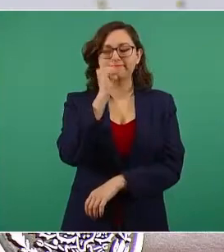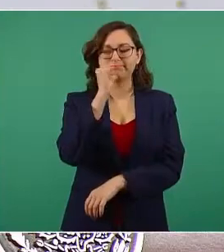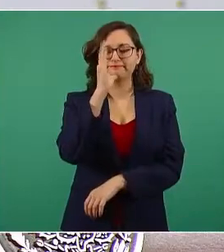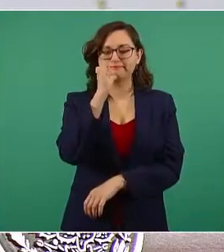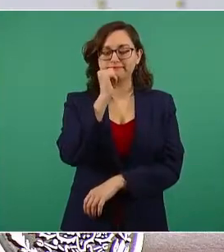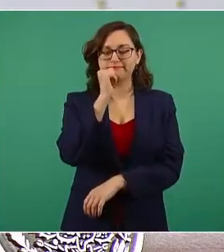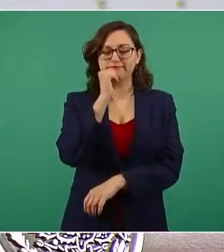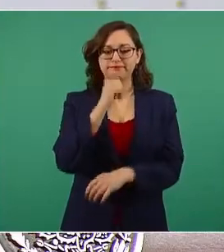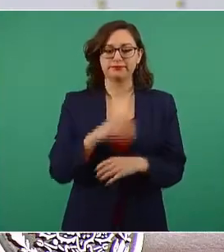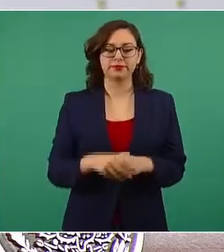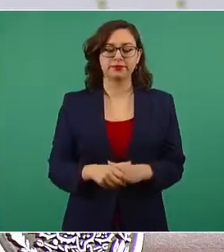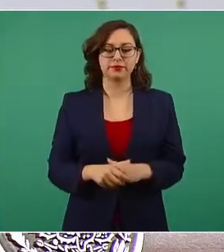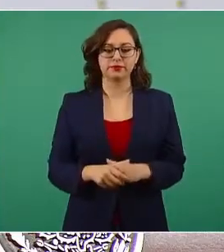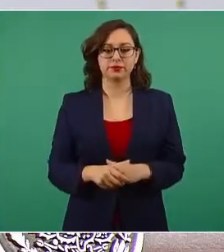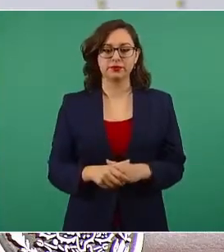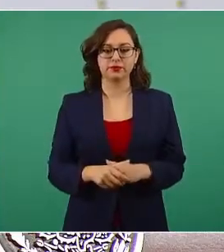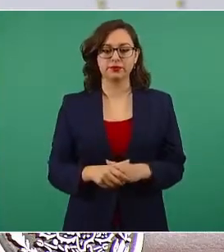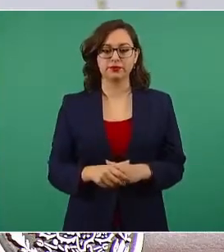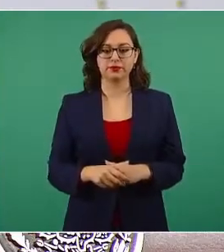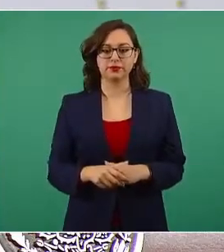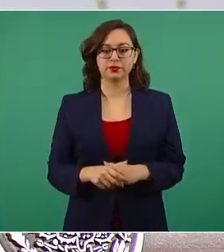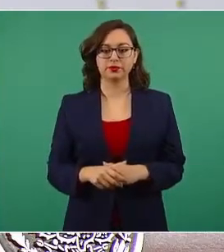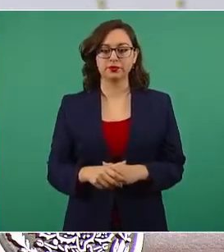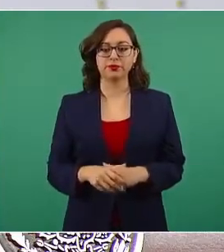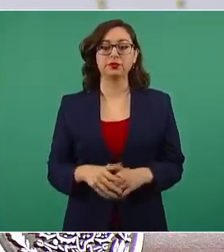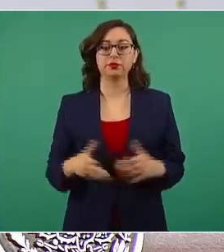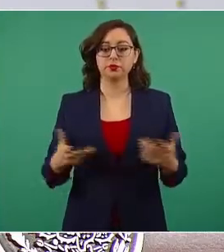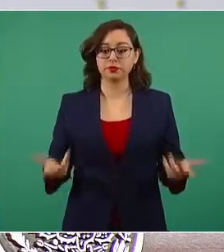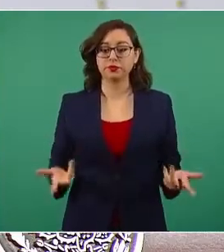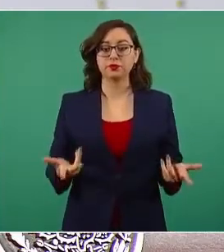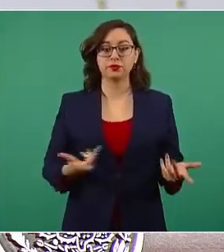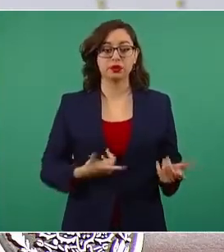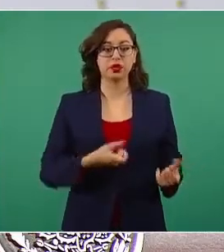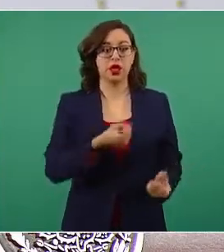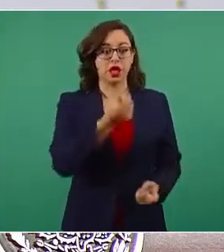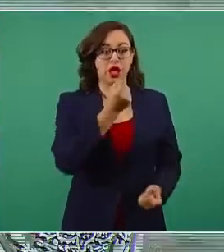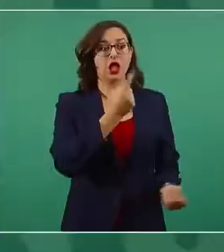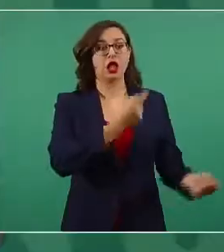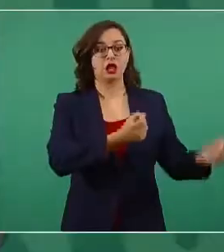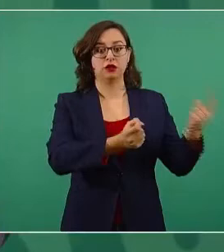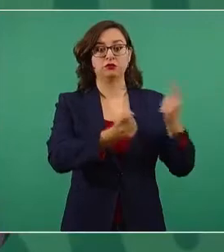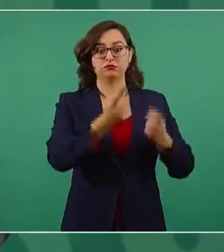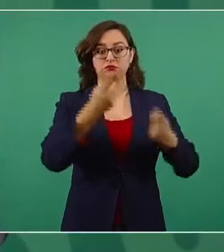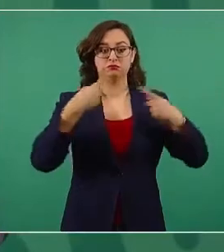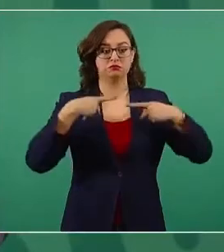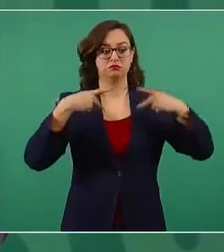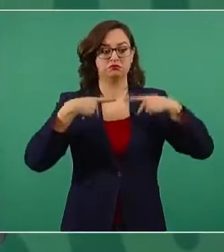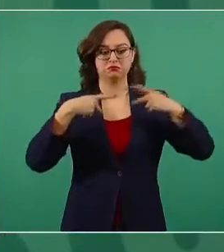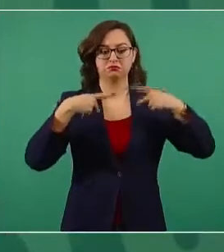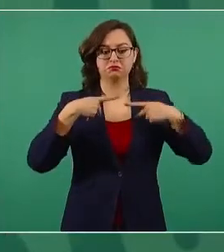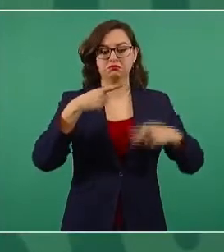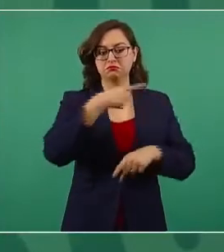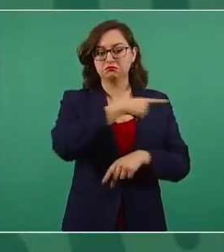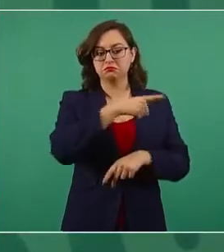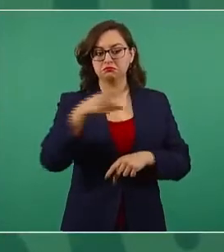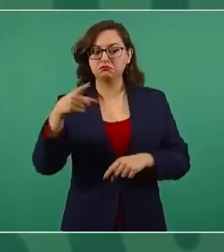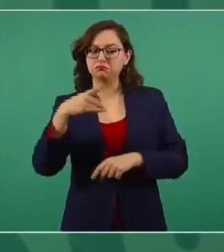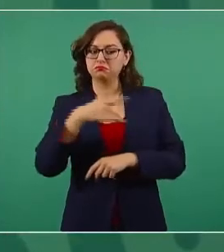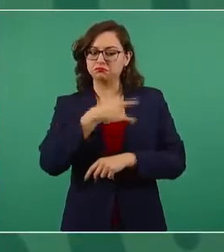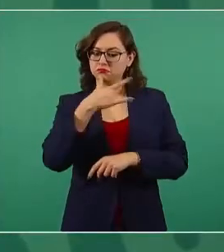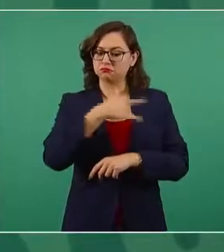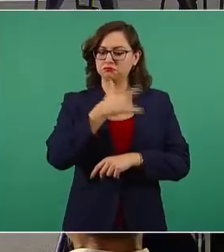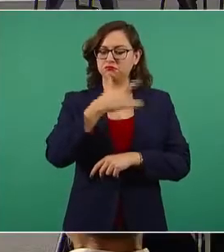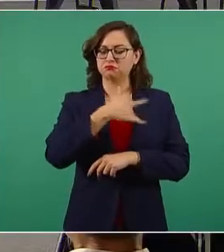Entonces pueden algunos con todo su derecho